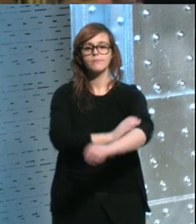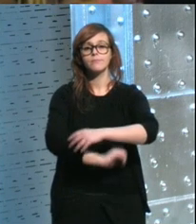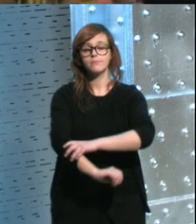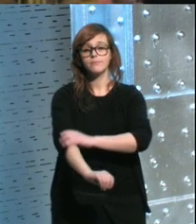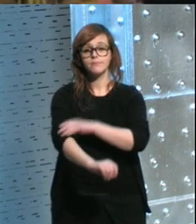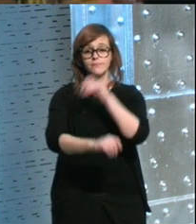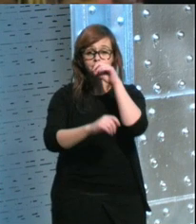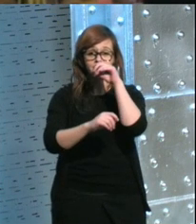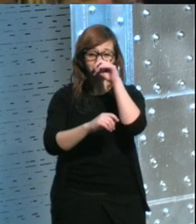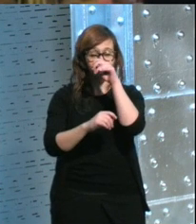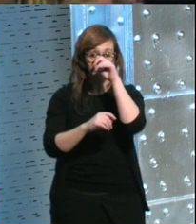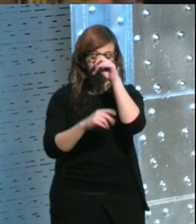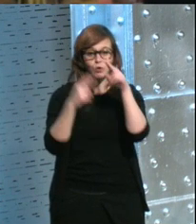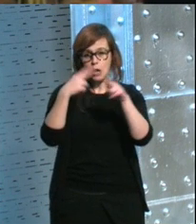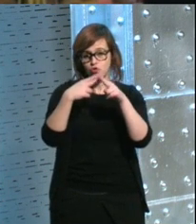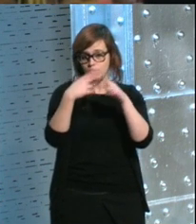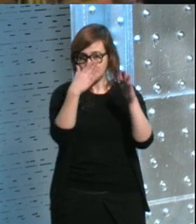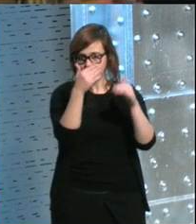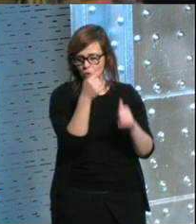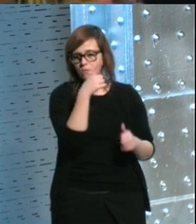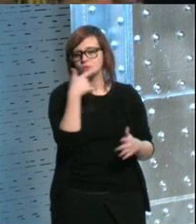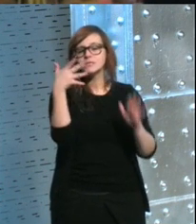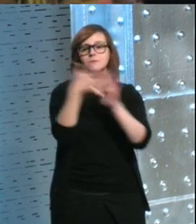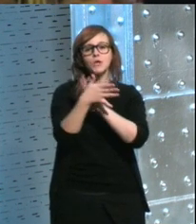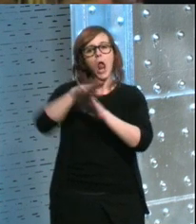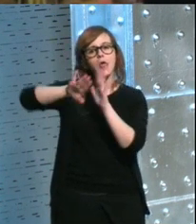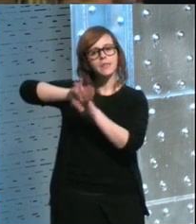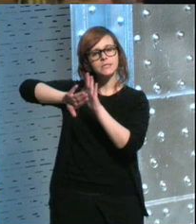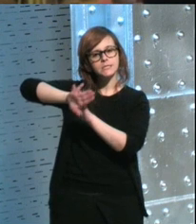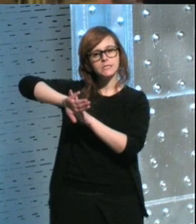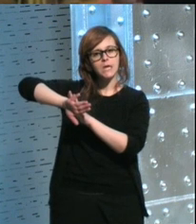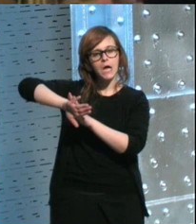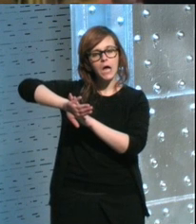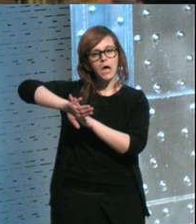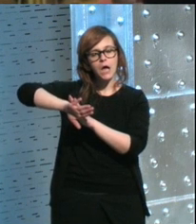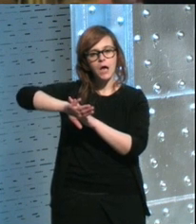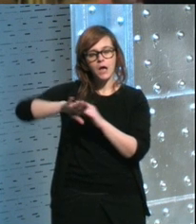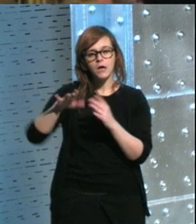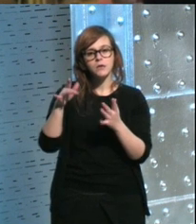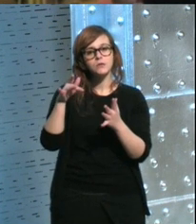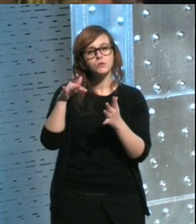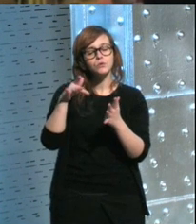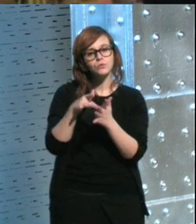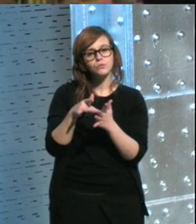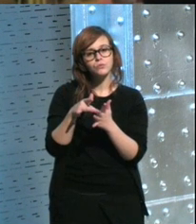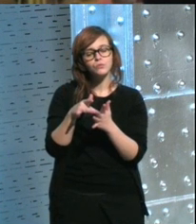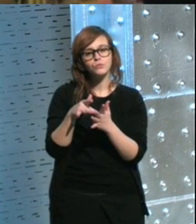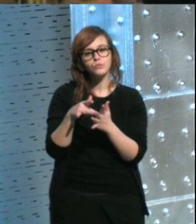No puse nombres, pero los voy a explicar. A la derecha está el iHub, que es un